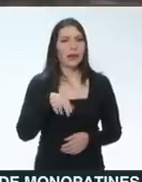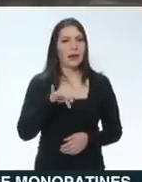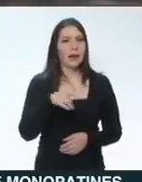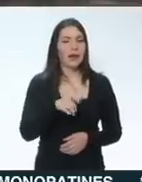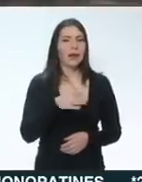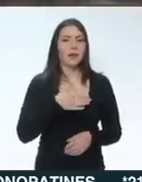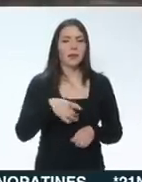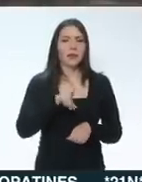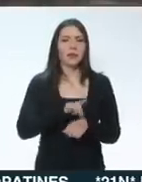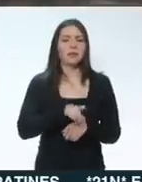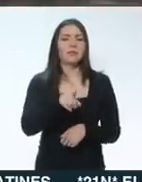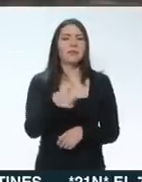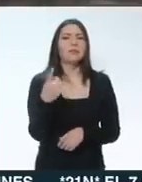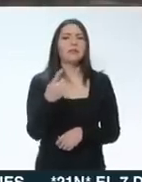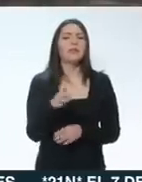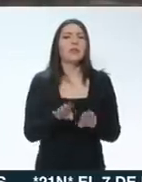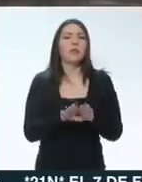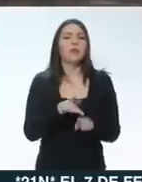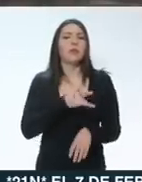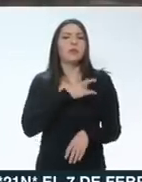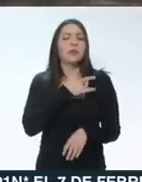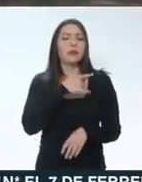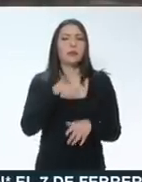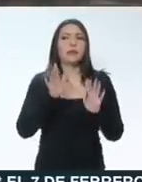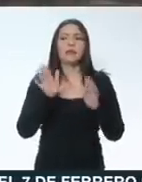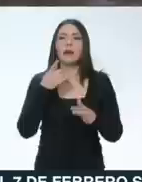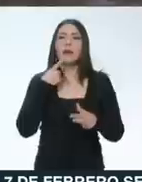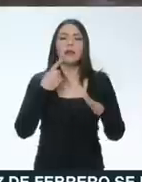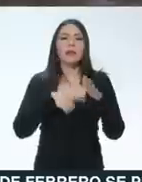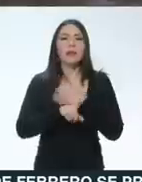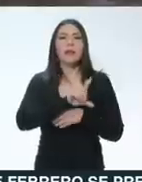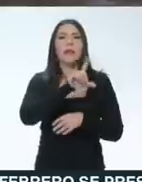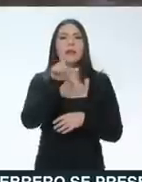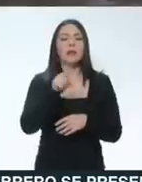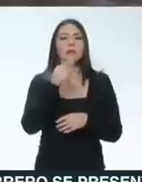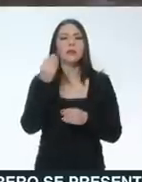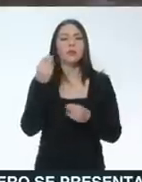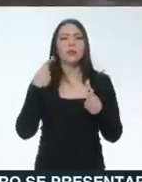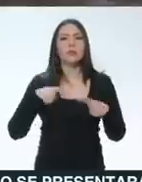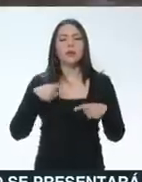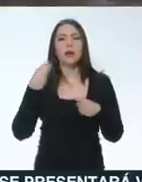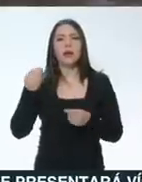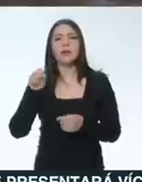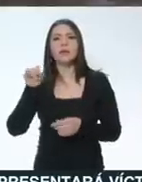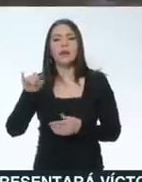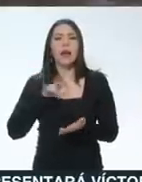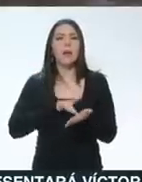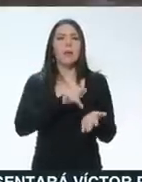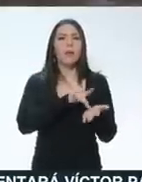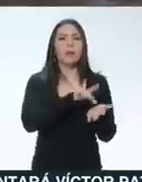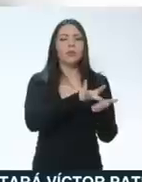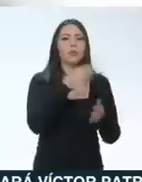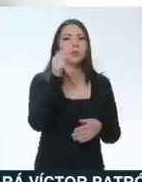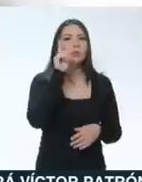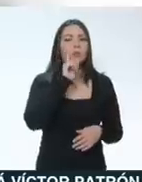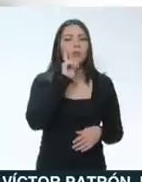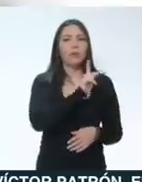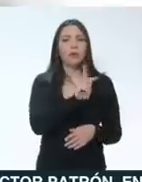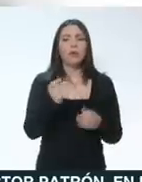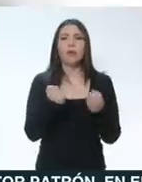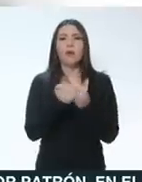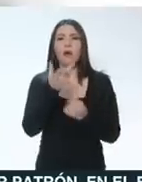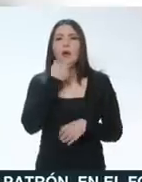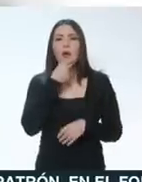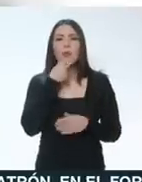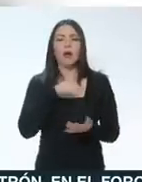tras haber levantado esta denuncia y también tras al haber recibido tantas muestras de apoyo de muchas mujeres y también muchos hombres